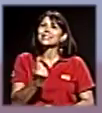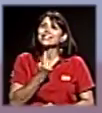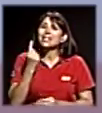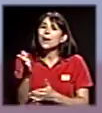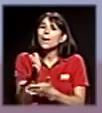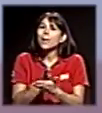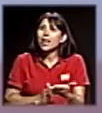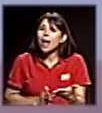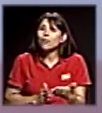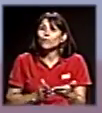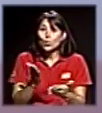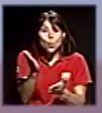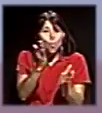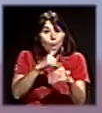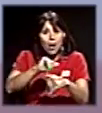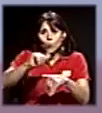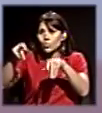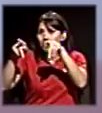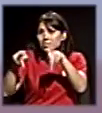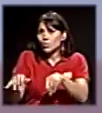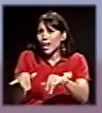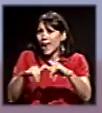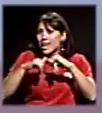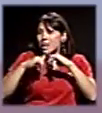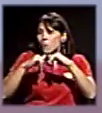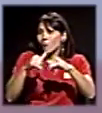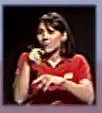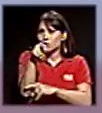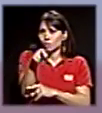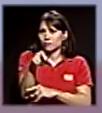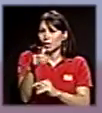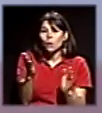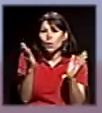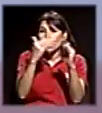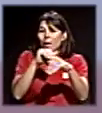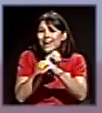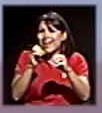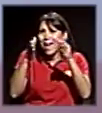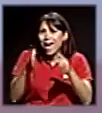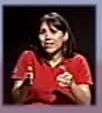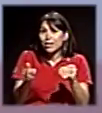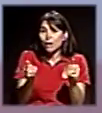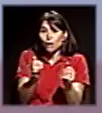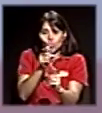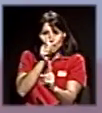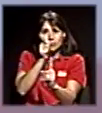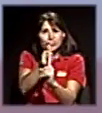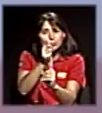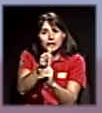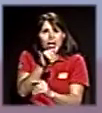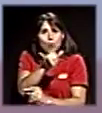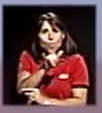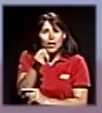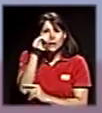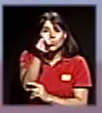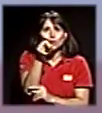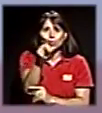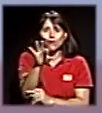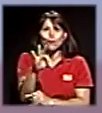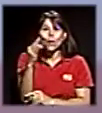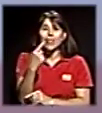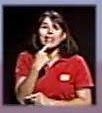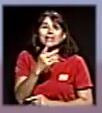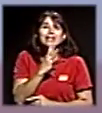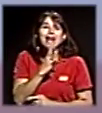igual que tú no hay nadie con Ah tu forma de decir o hacer las cosas cada quien tiene algo que